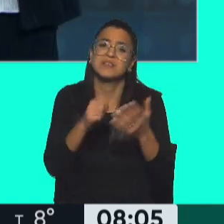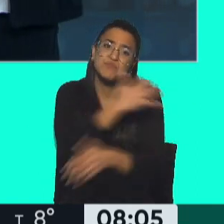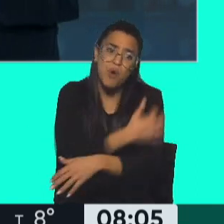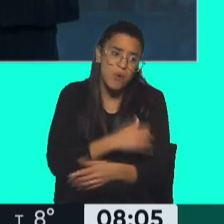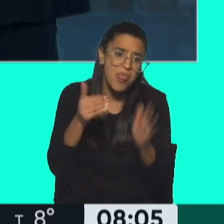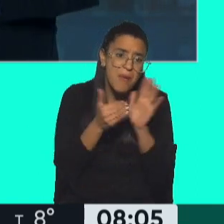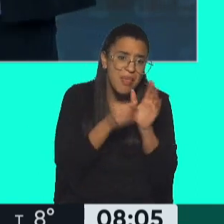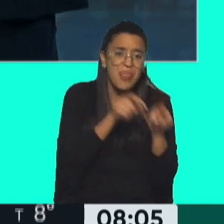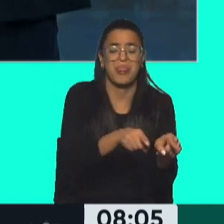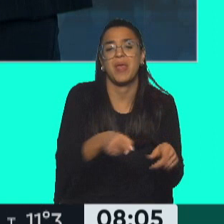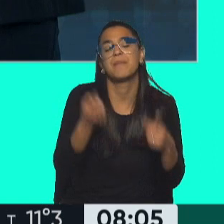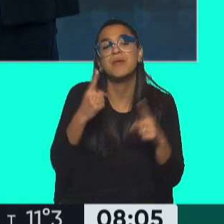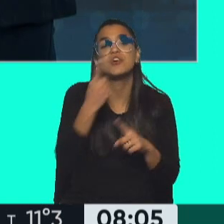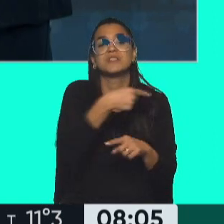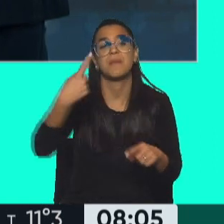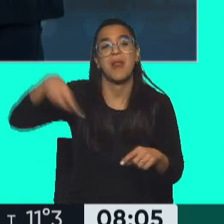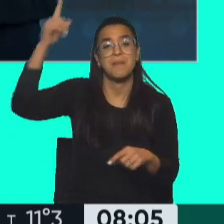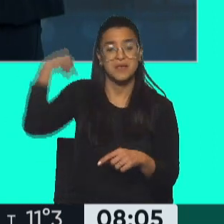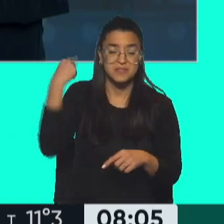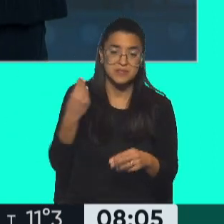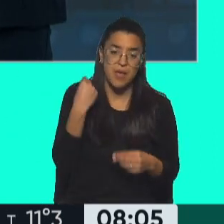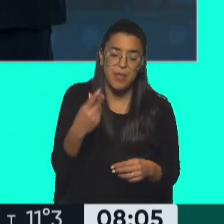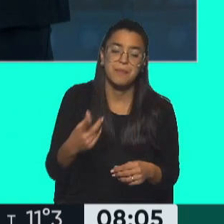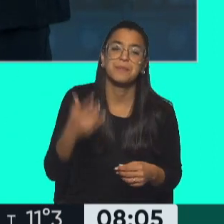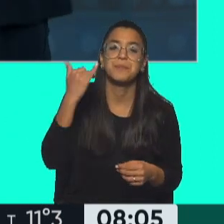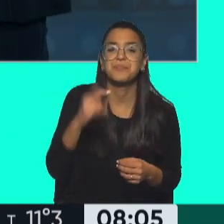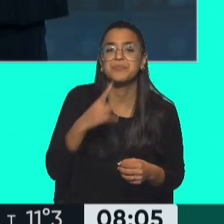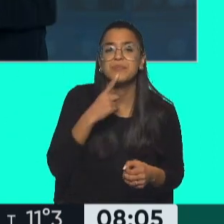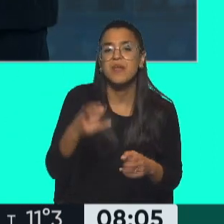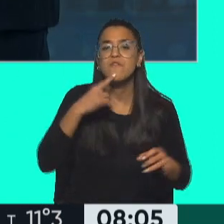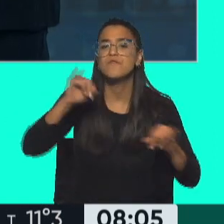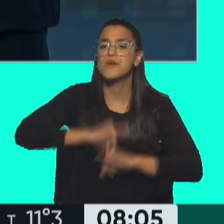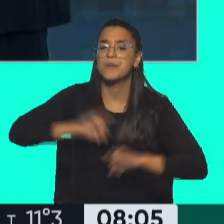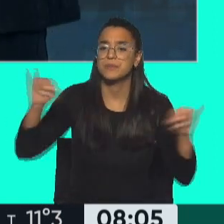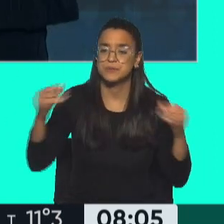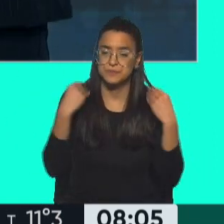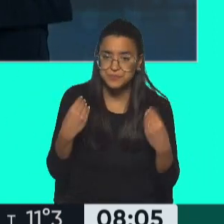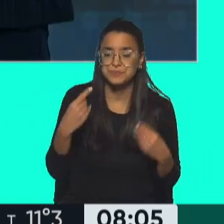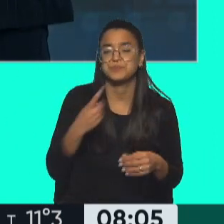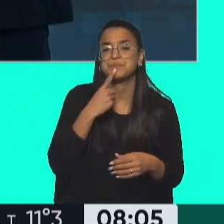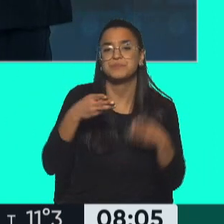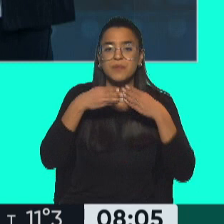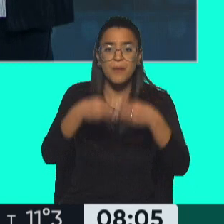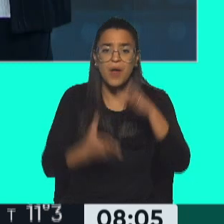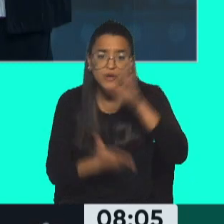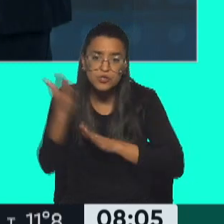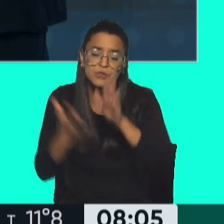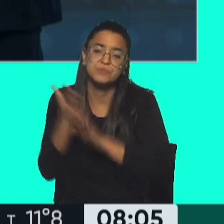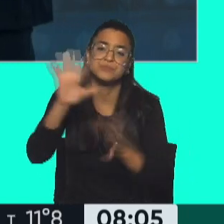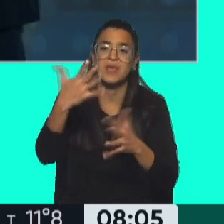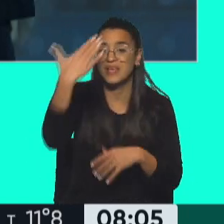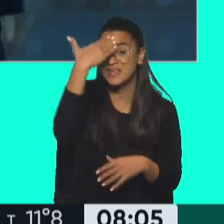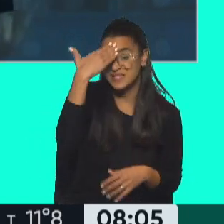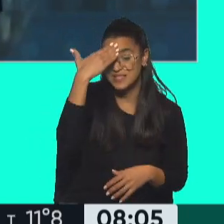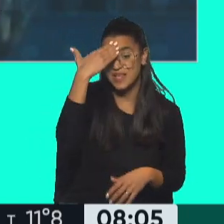pobres. Pero ¿qué pasó? La semana pasada estuvo circulando esta información de que los primeros barcos que salieron, alrededor de